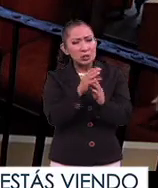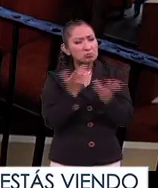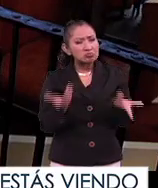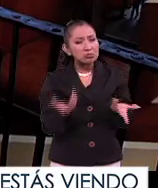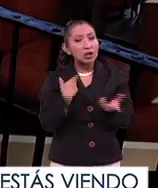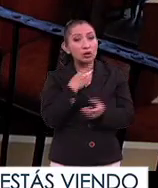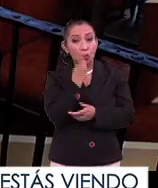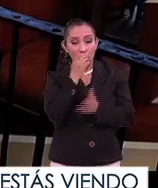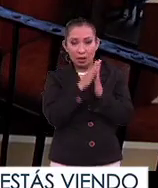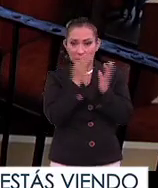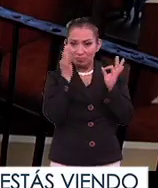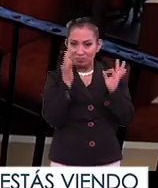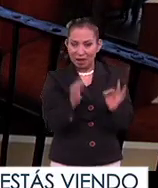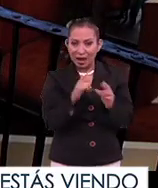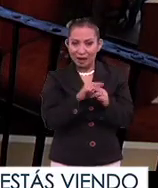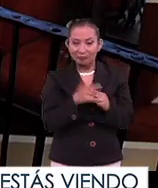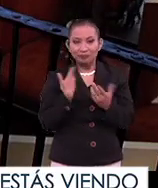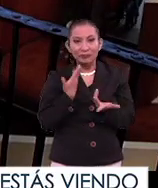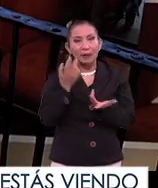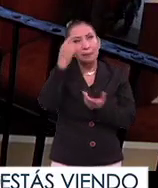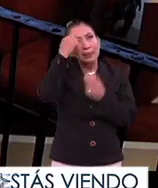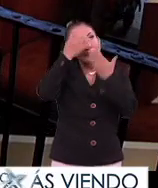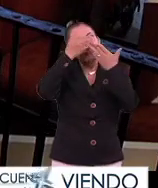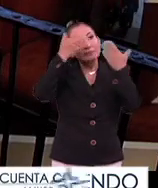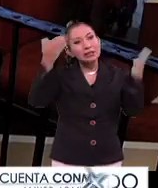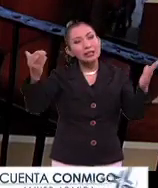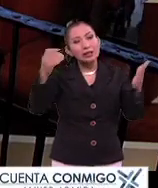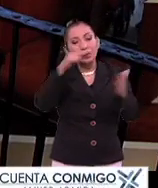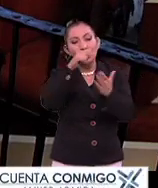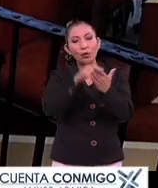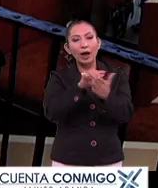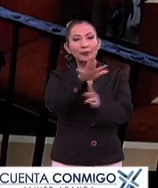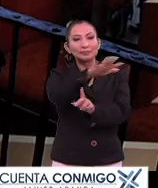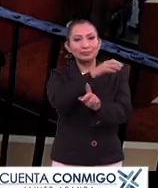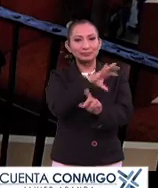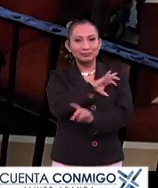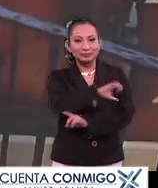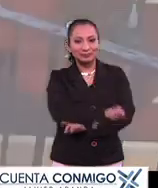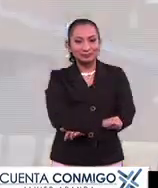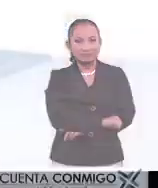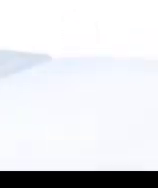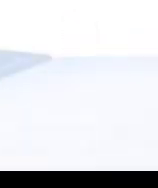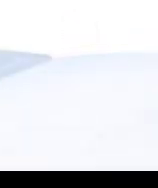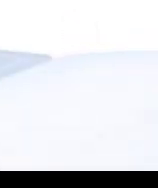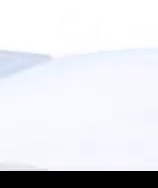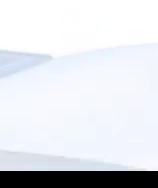cosas. Un buen libro a la mano, nuestra mente abierta y el ambiente que prefiera.